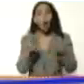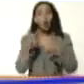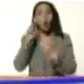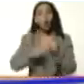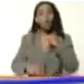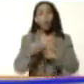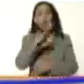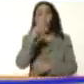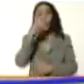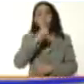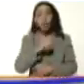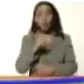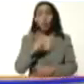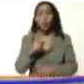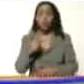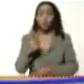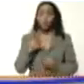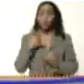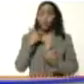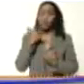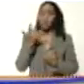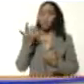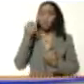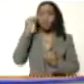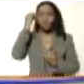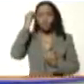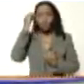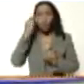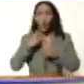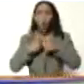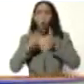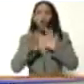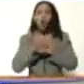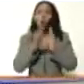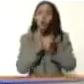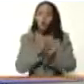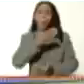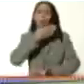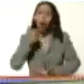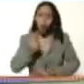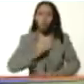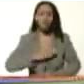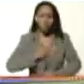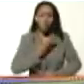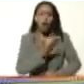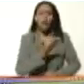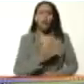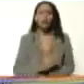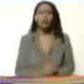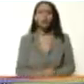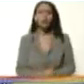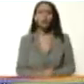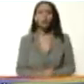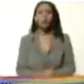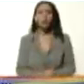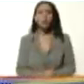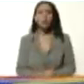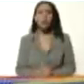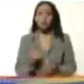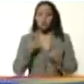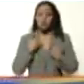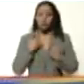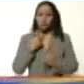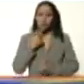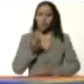uno dice otro mundo mejor es posible uno dice